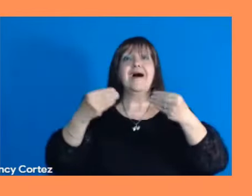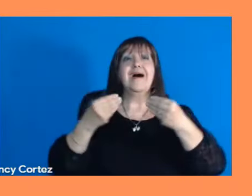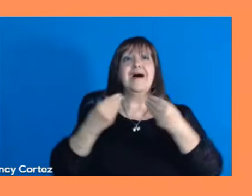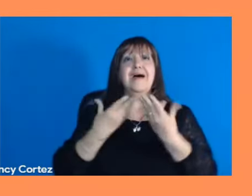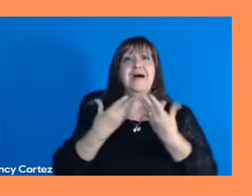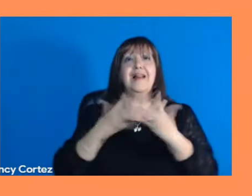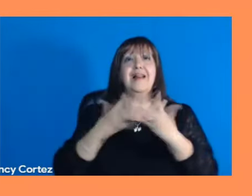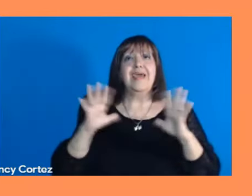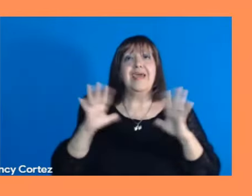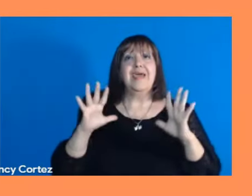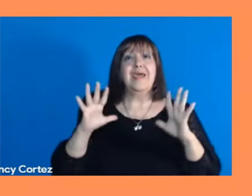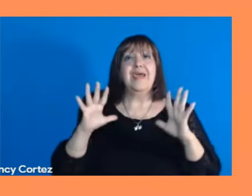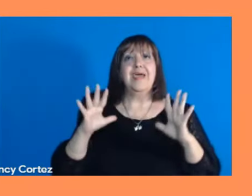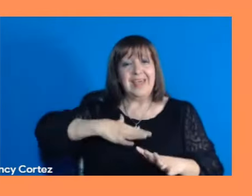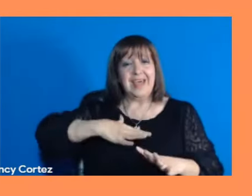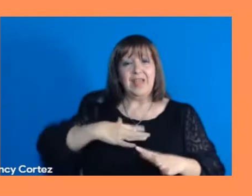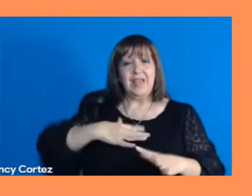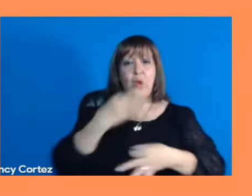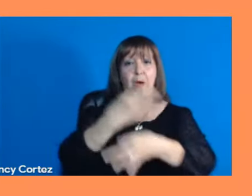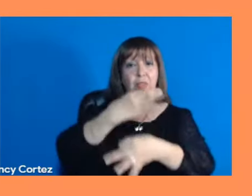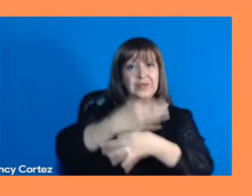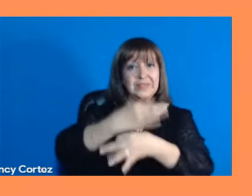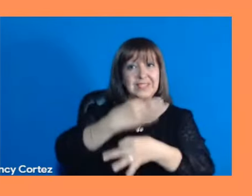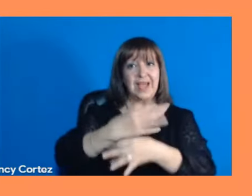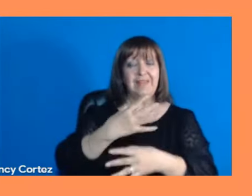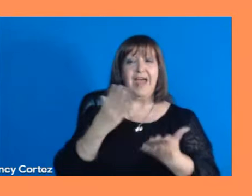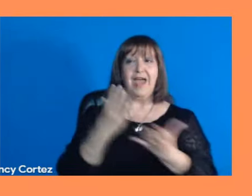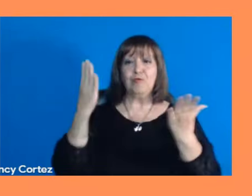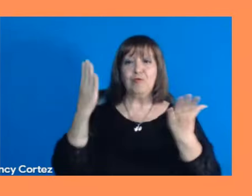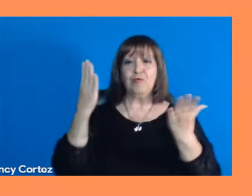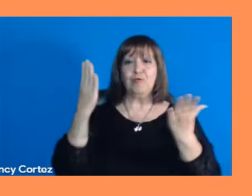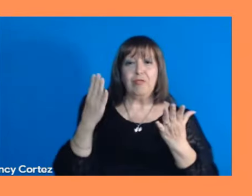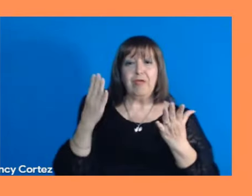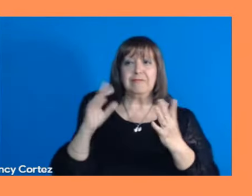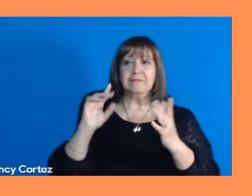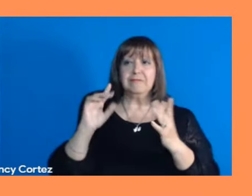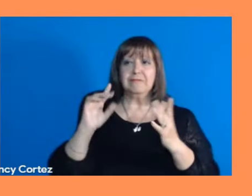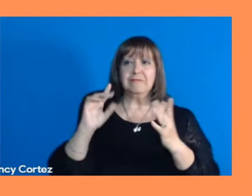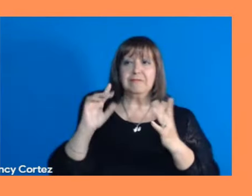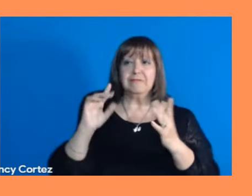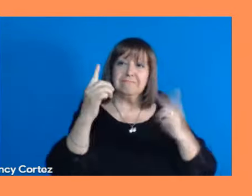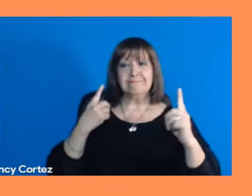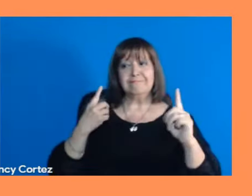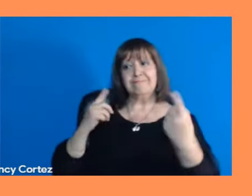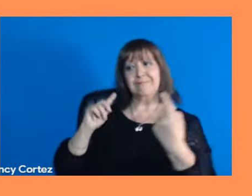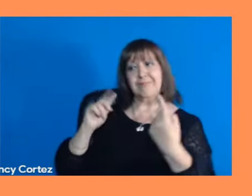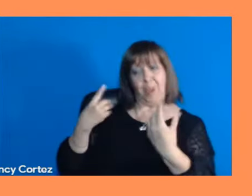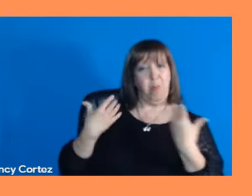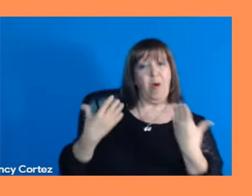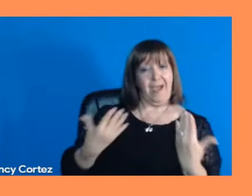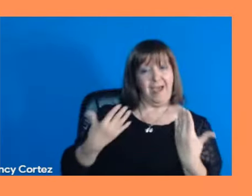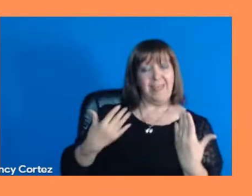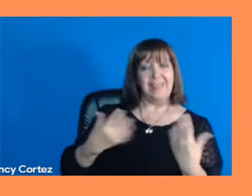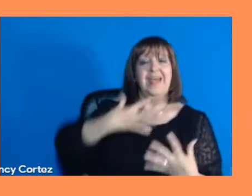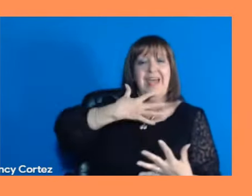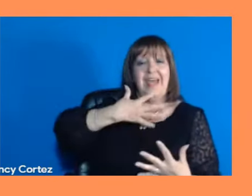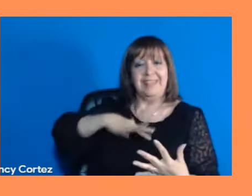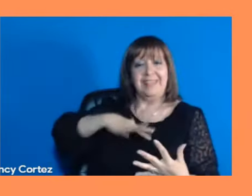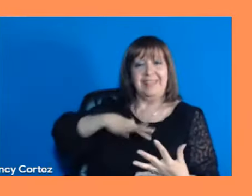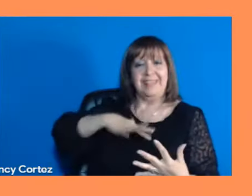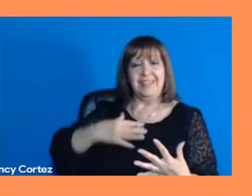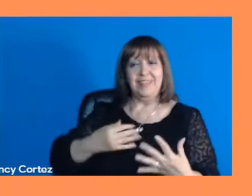la autonomía y tener una mayor calidad y bienestar en la vida para